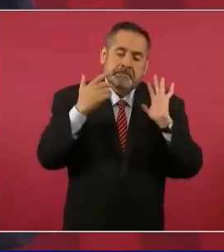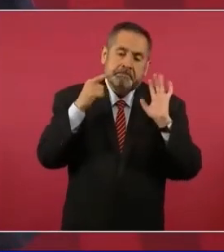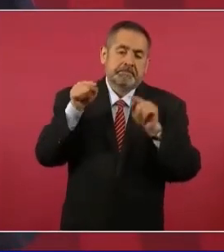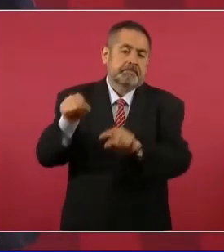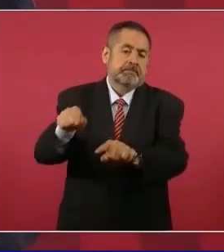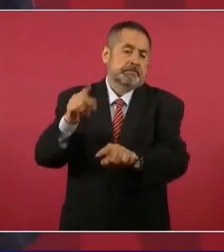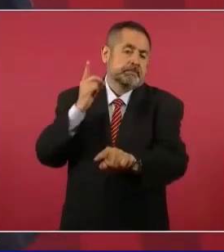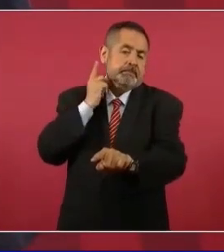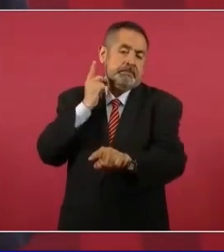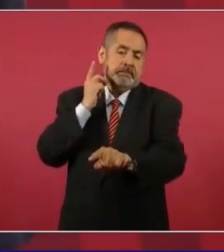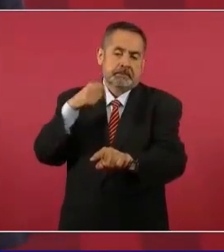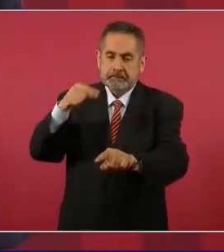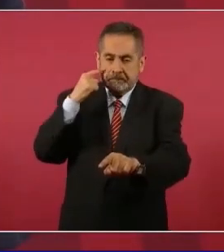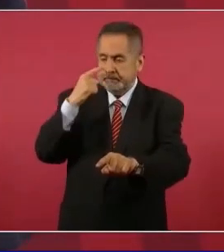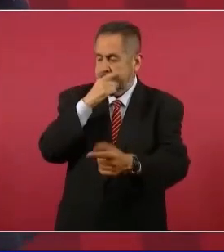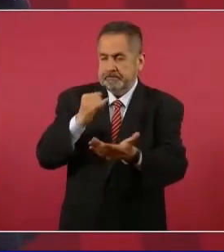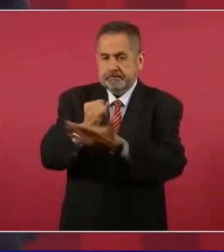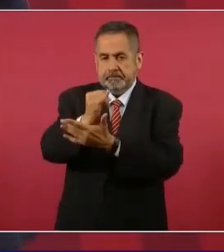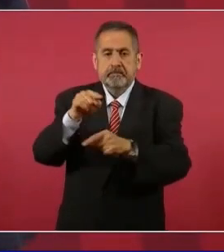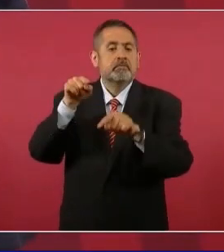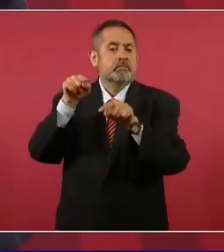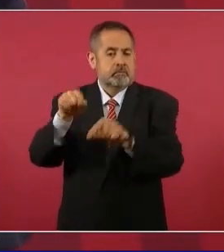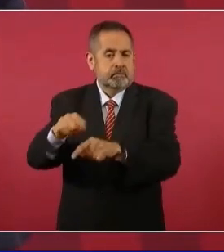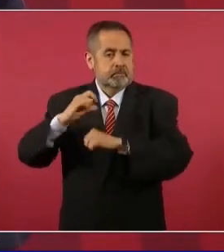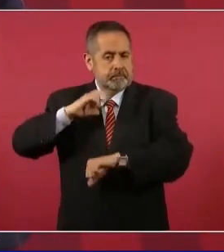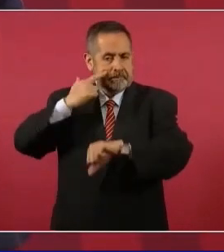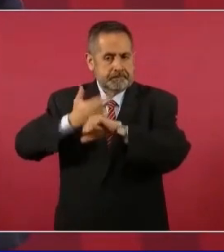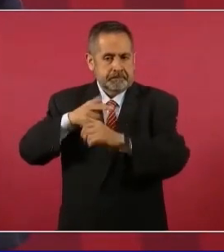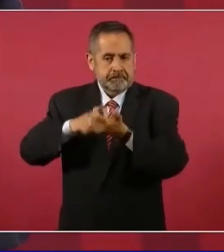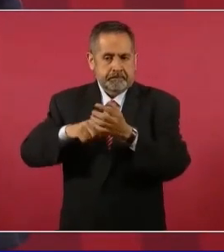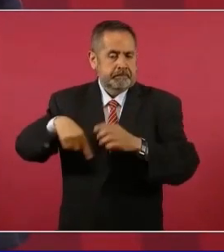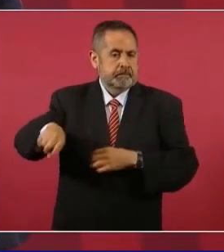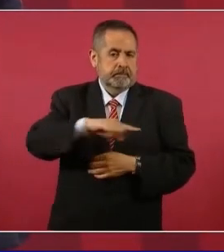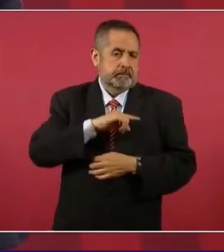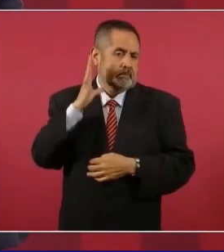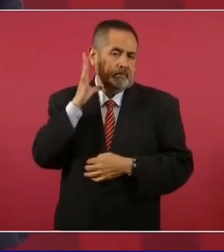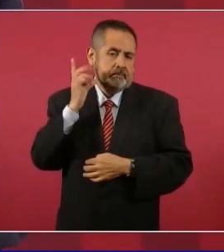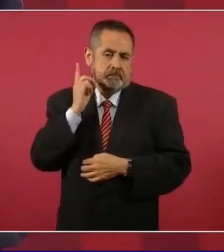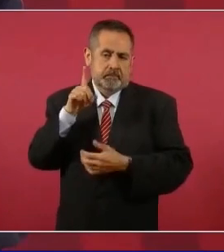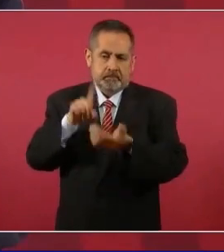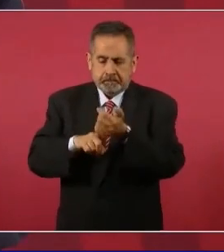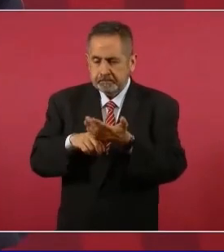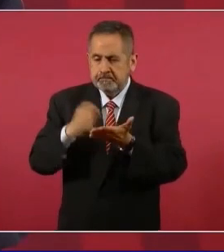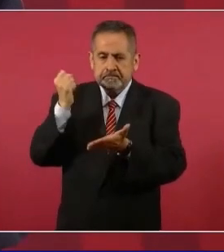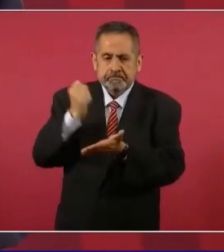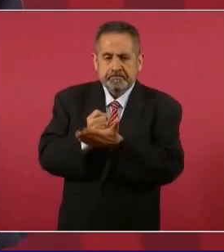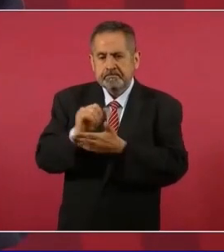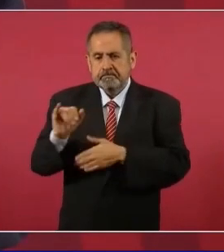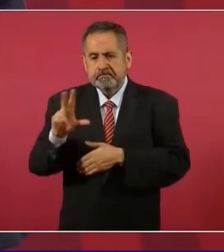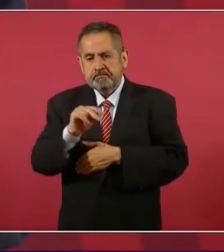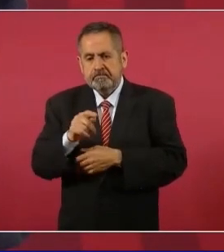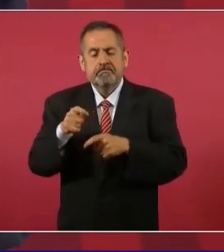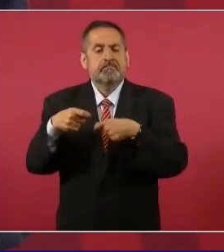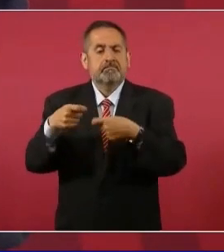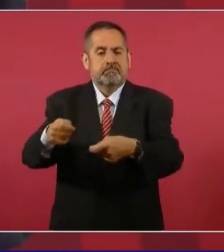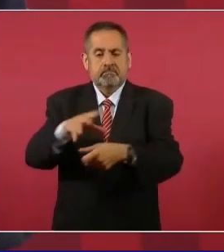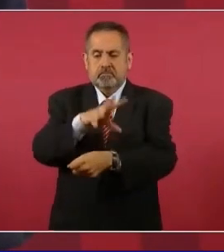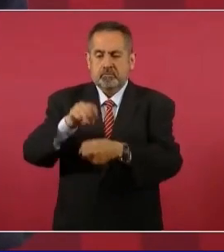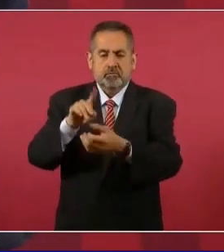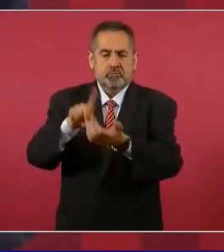Diputados, que es la Cámara que tiene la facultad de aprobar el presupuesto, facultad